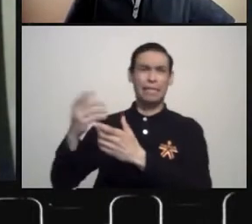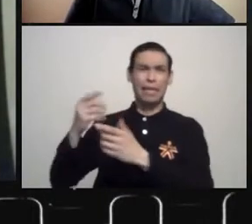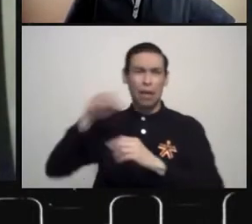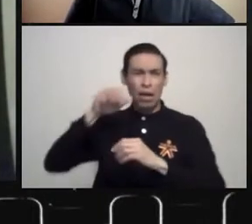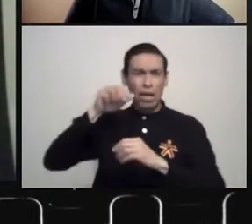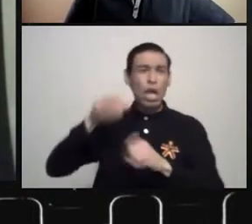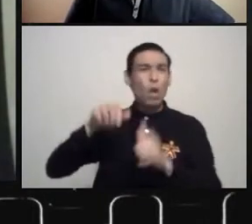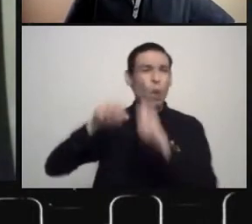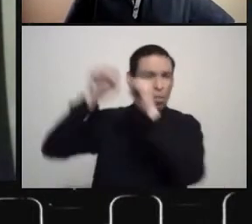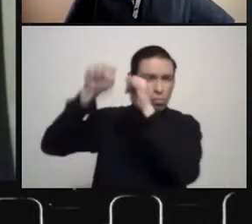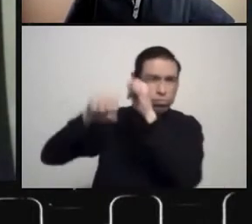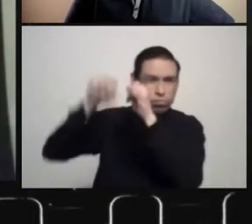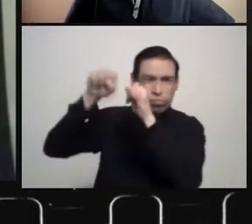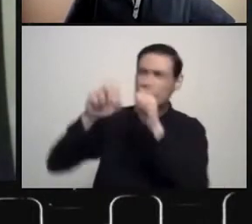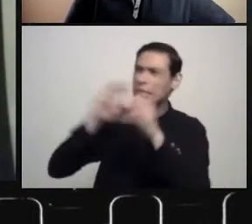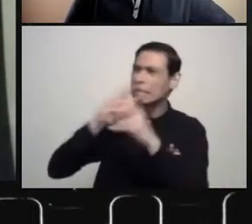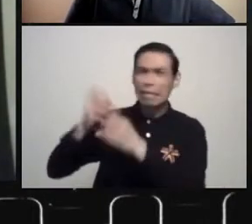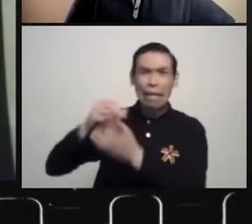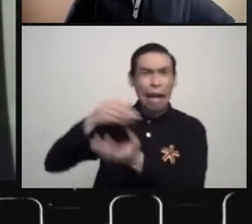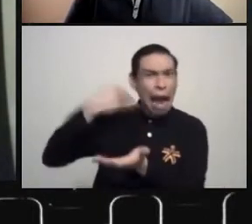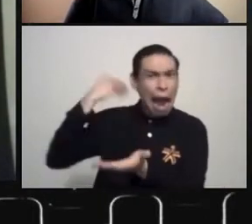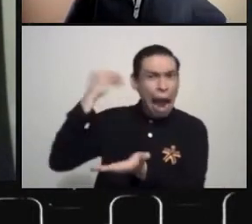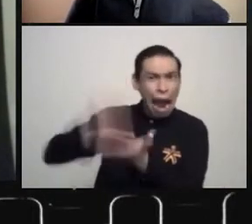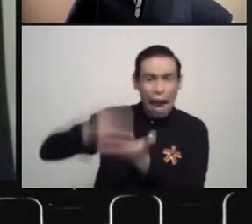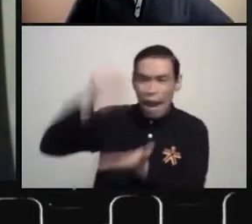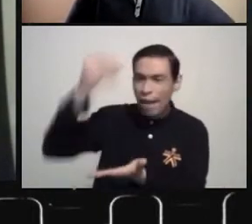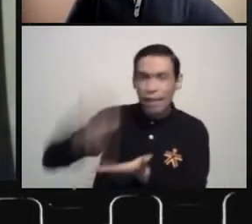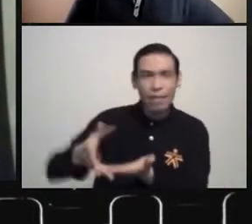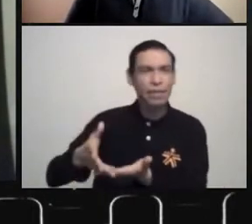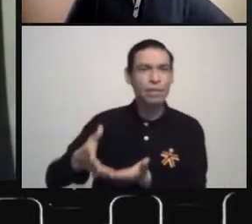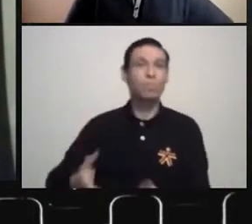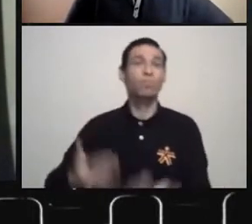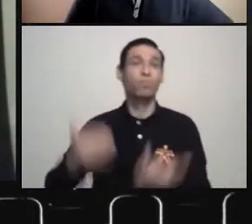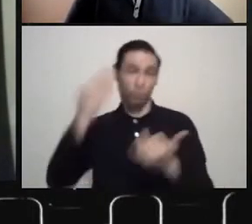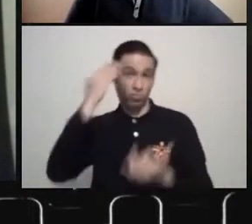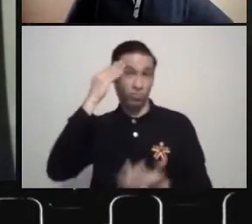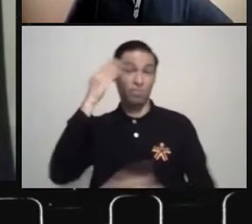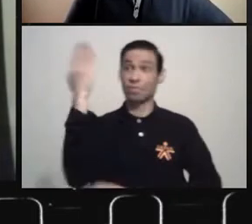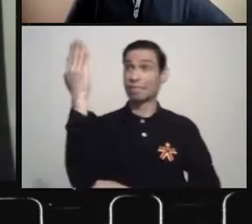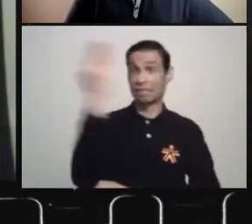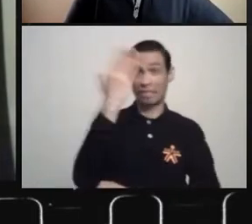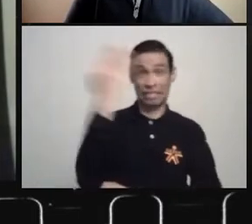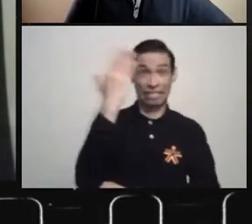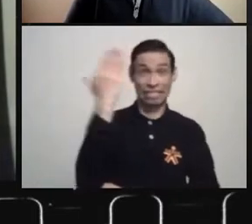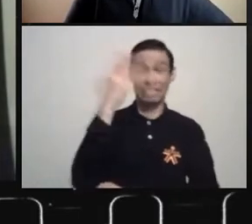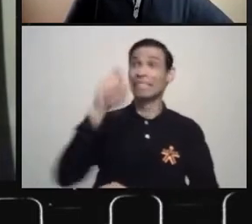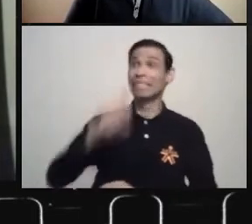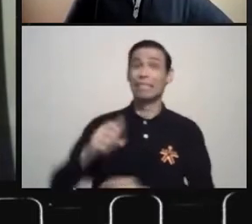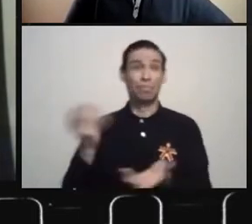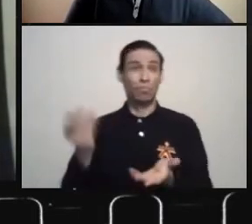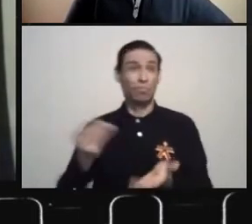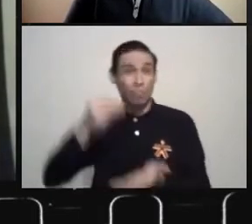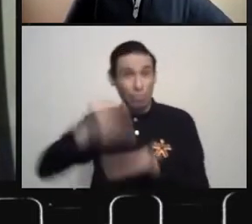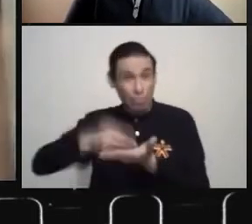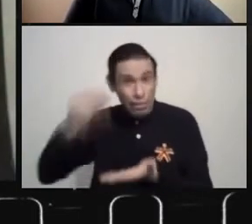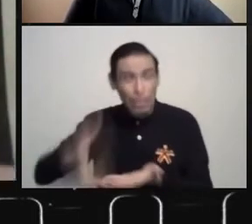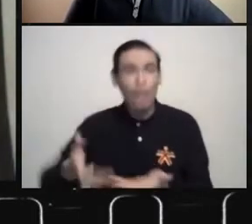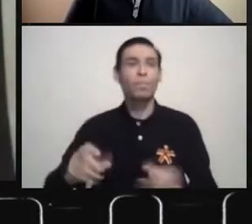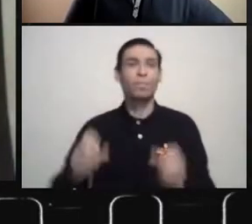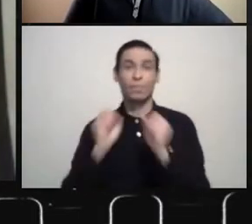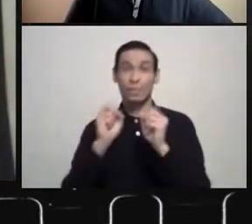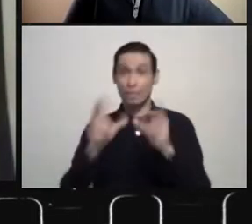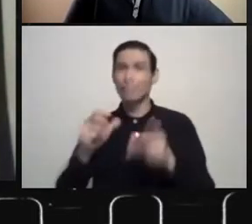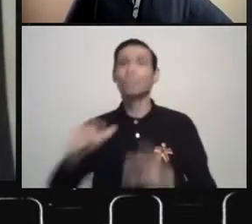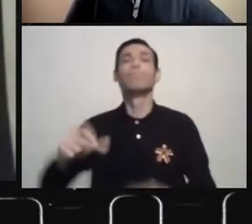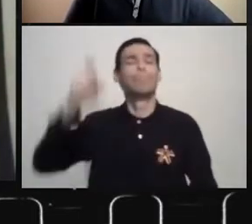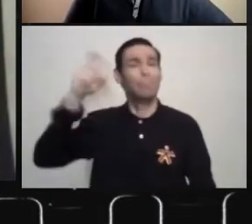que, los recursos, el cine es costoso en general y la televisión necesita recursos. Hay mucha gente que